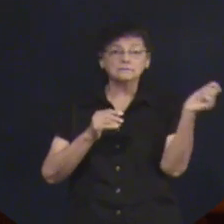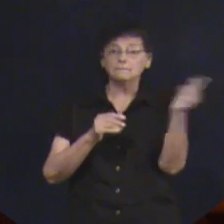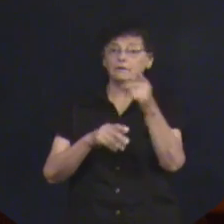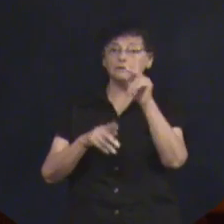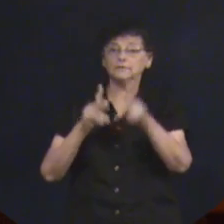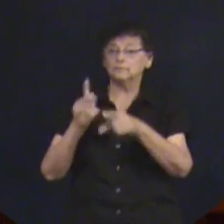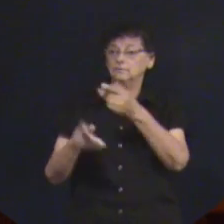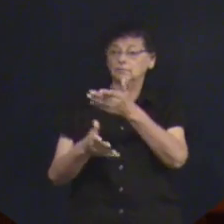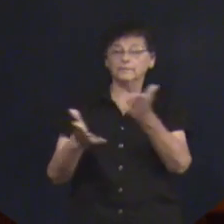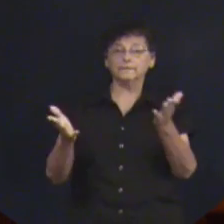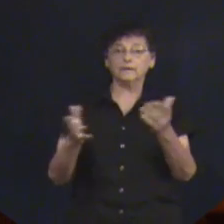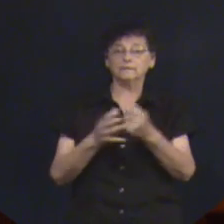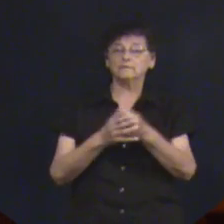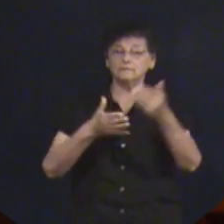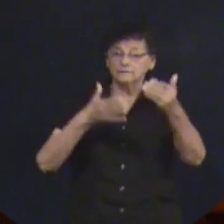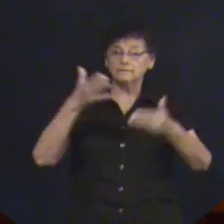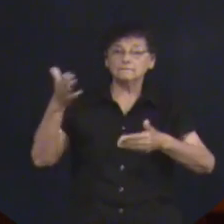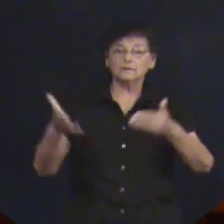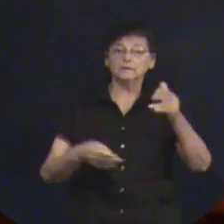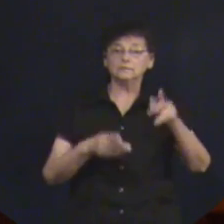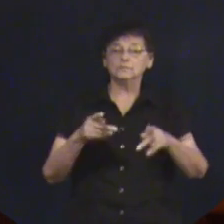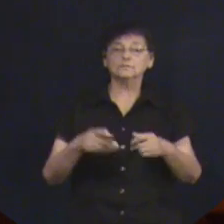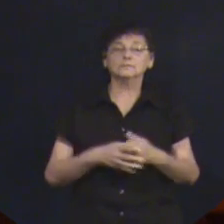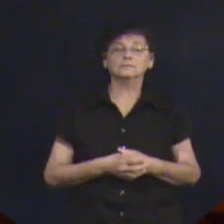todos los convidados.